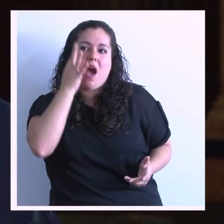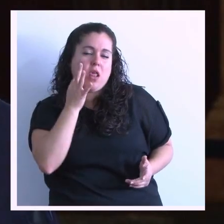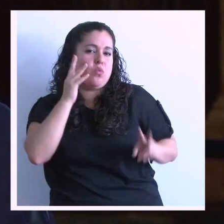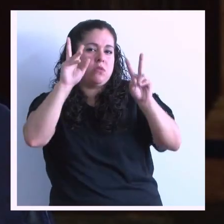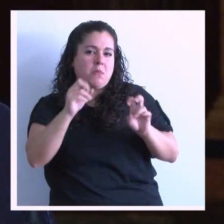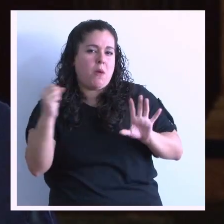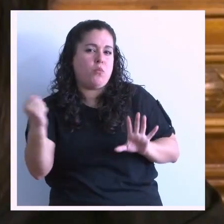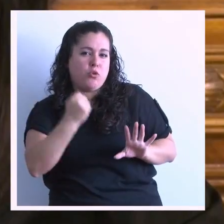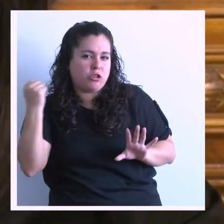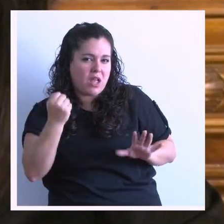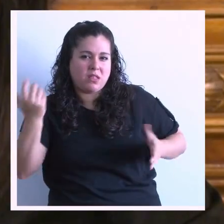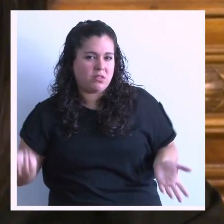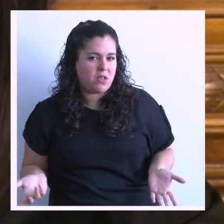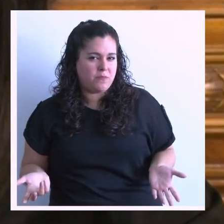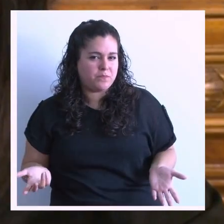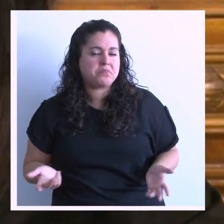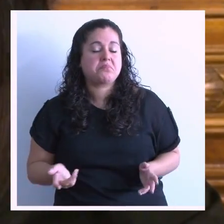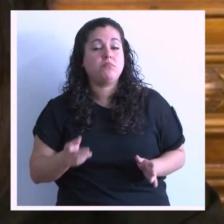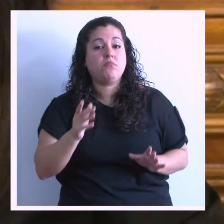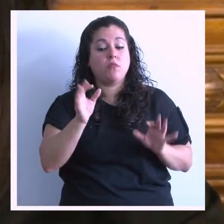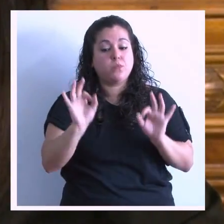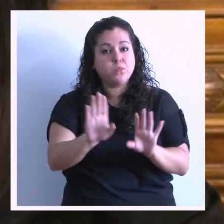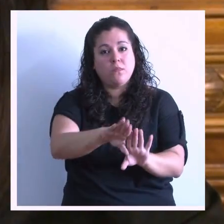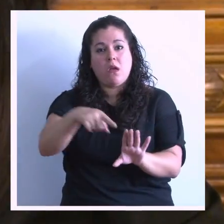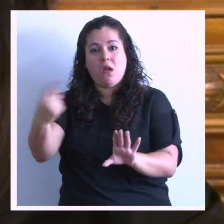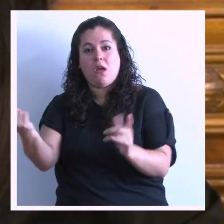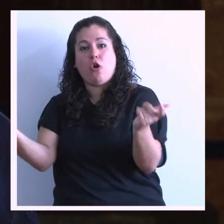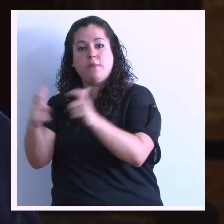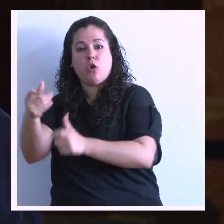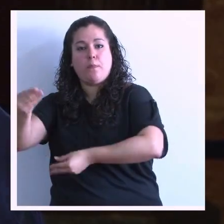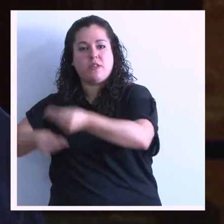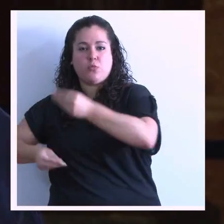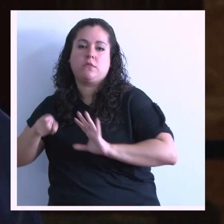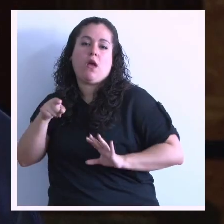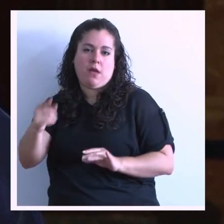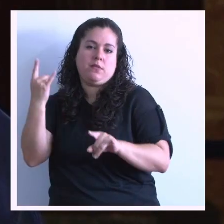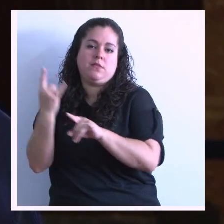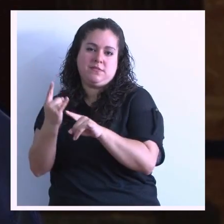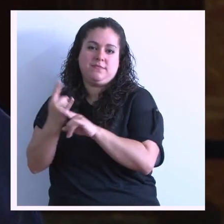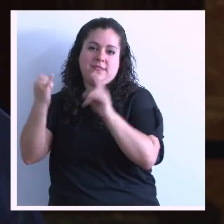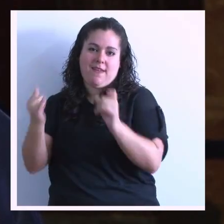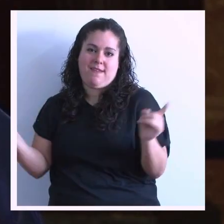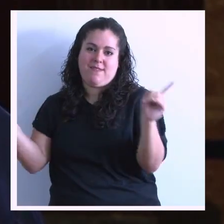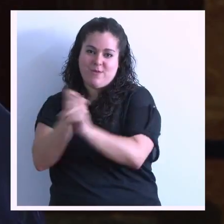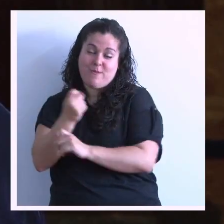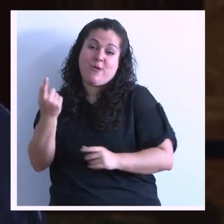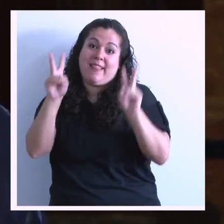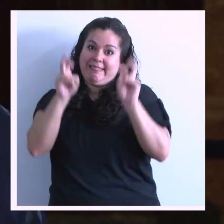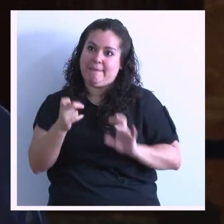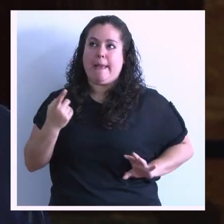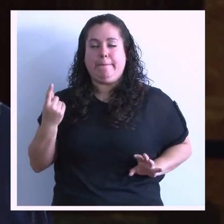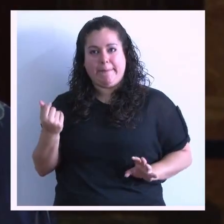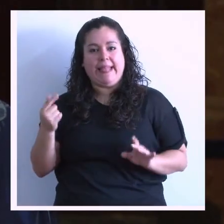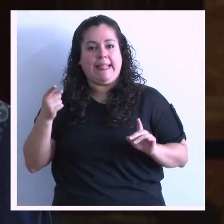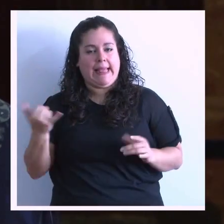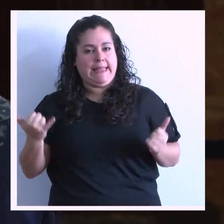es Argentina nada más que lo está proponiendo, hay muchos países que lo están haciendo, así que, bueno,